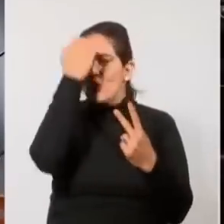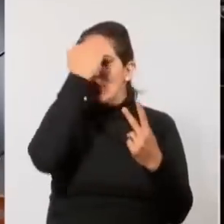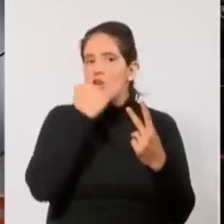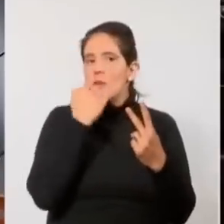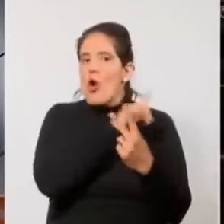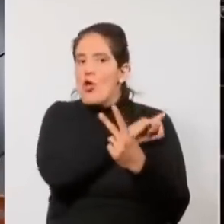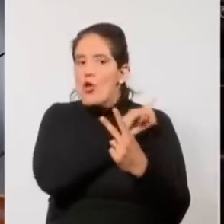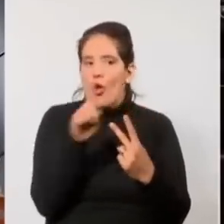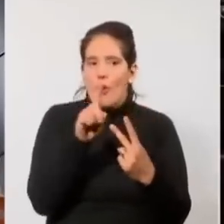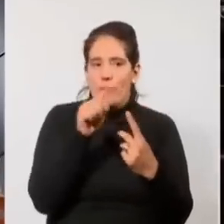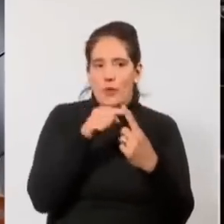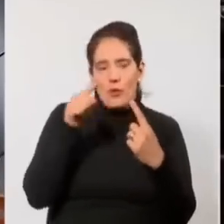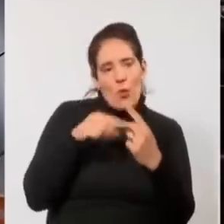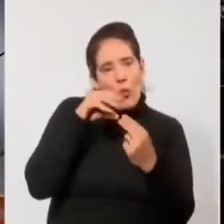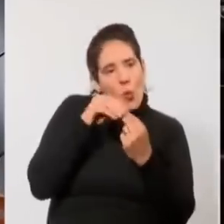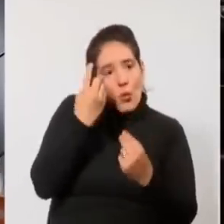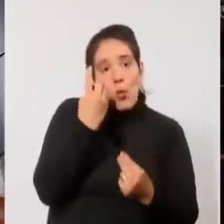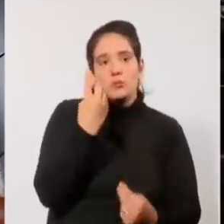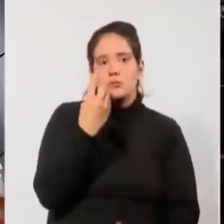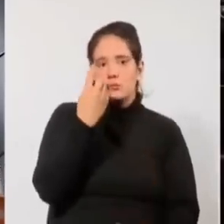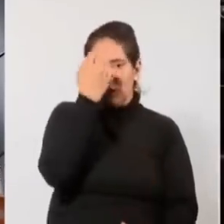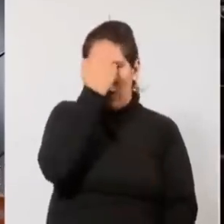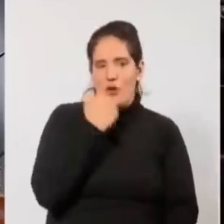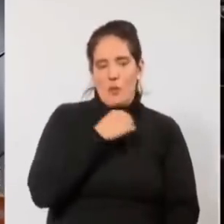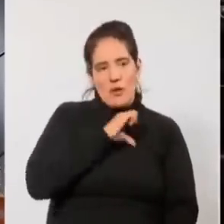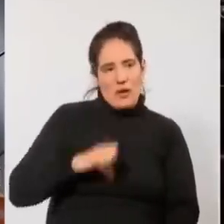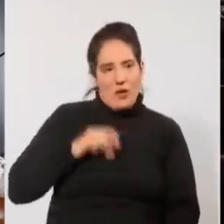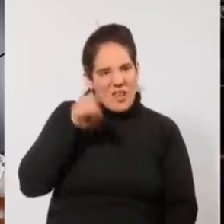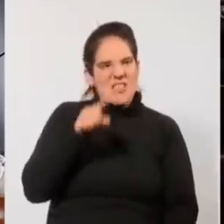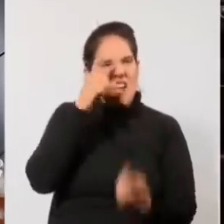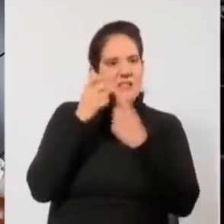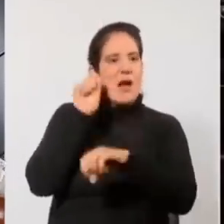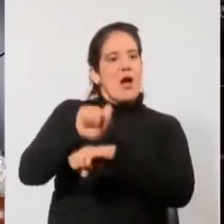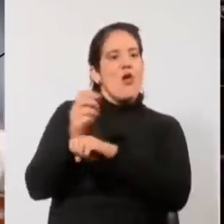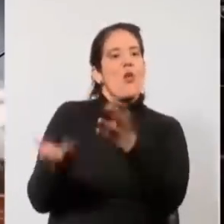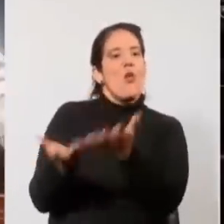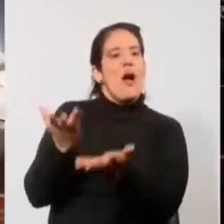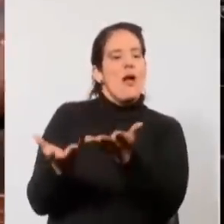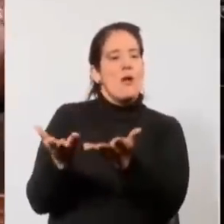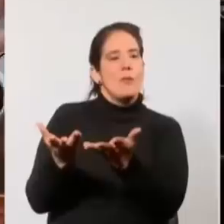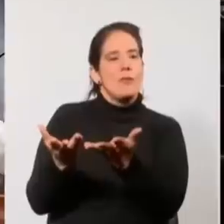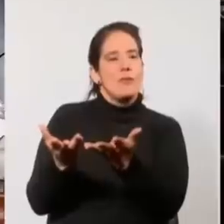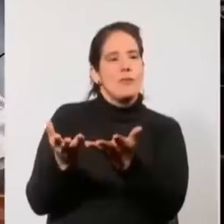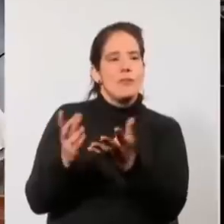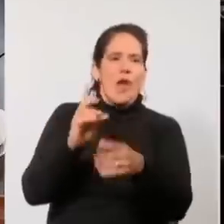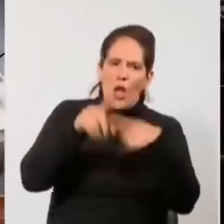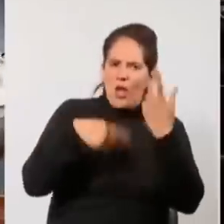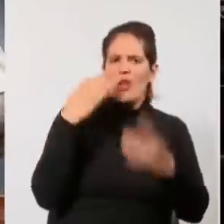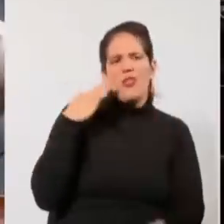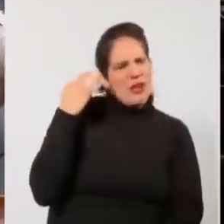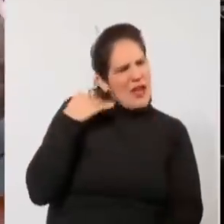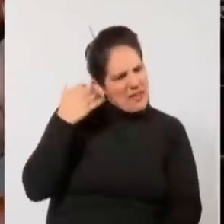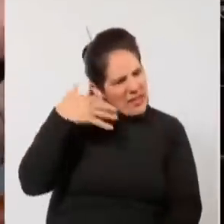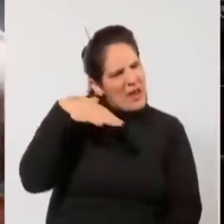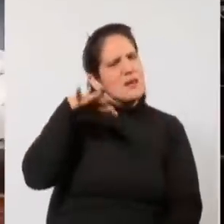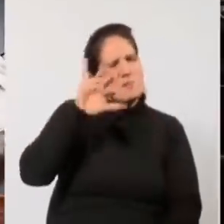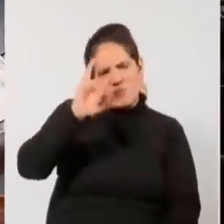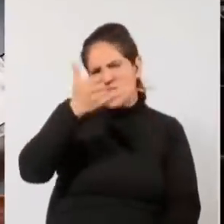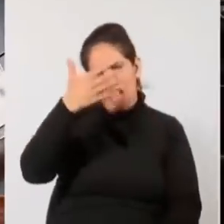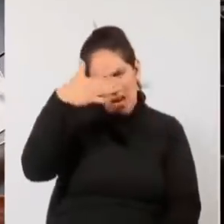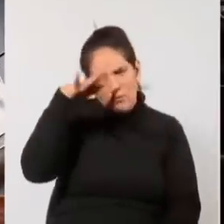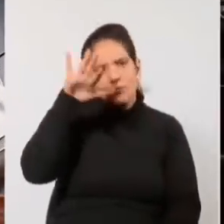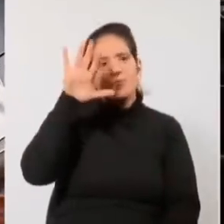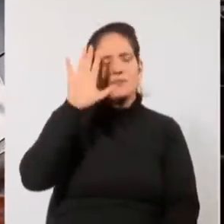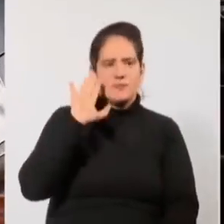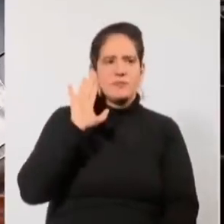hubo terrorismo de Estado, que es el que verdaderamente hay que juzgar. Lo otro, la vida ya se encargó de